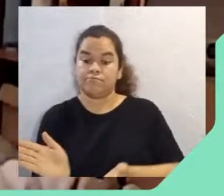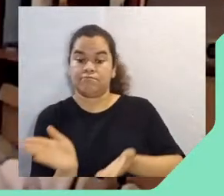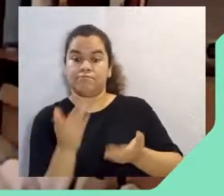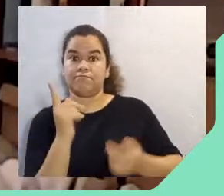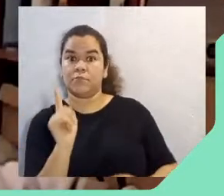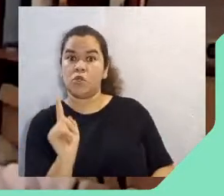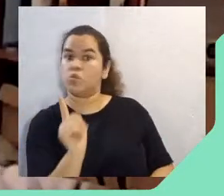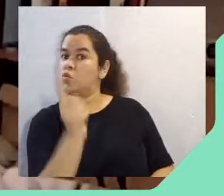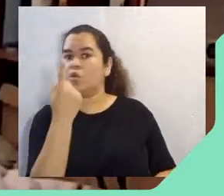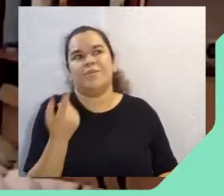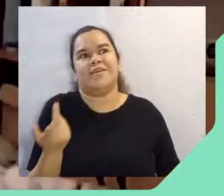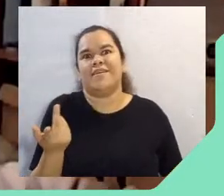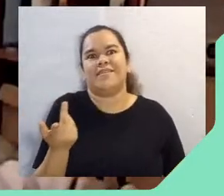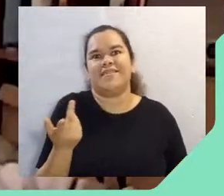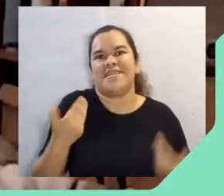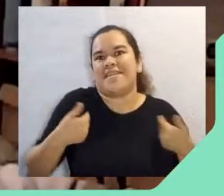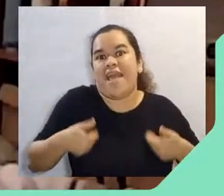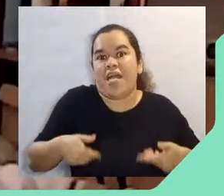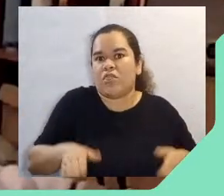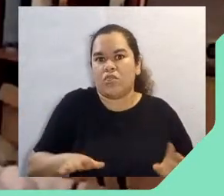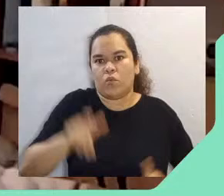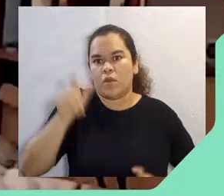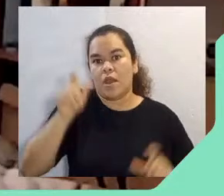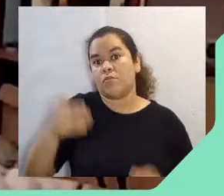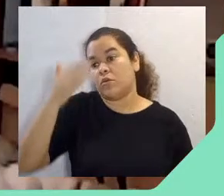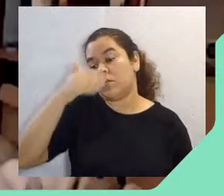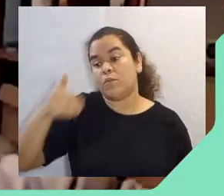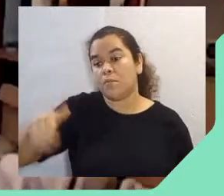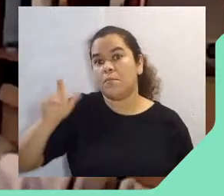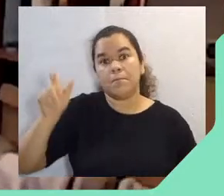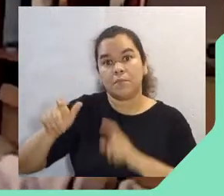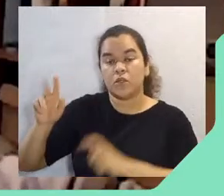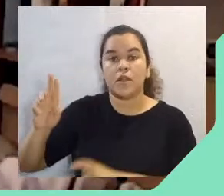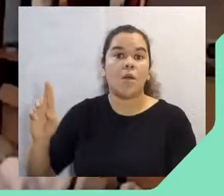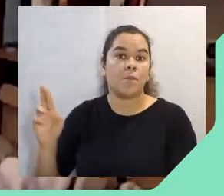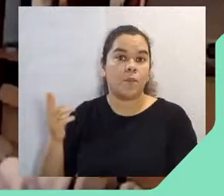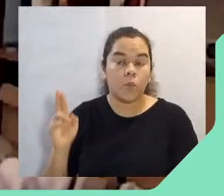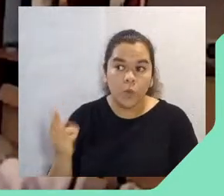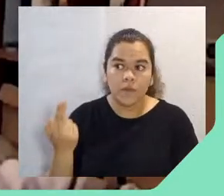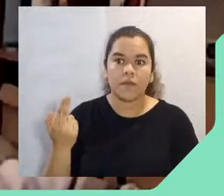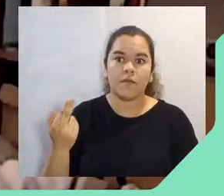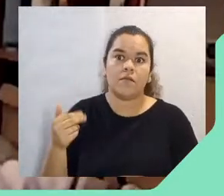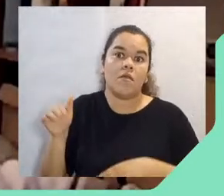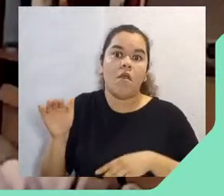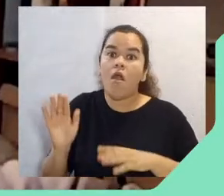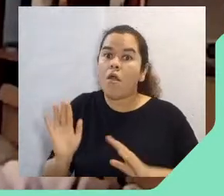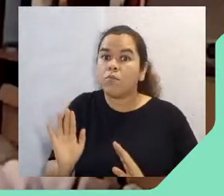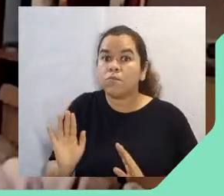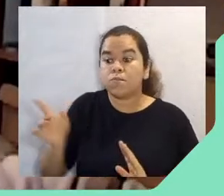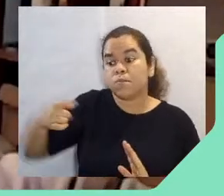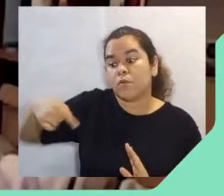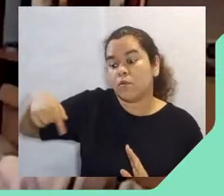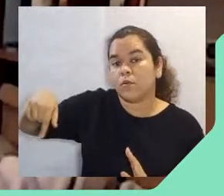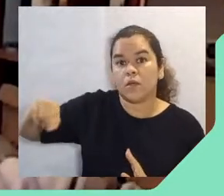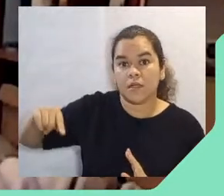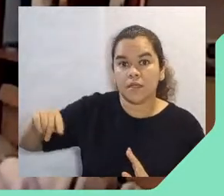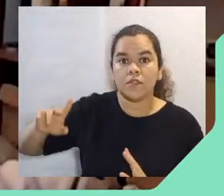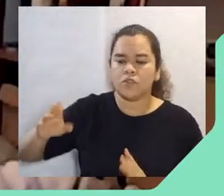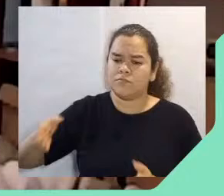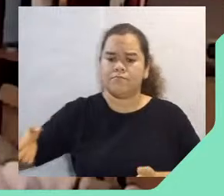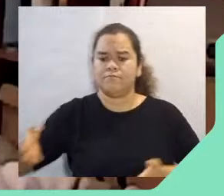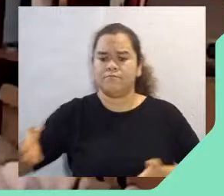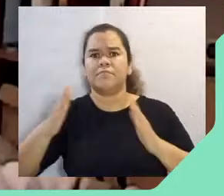ley natural, porque ya no van a estar más entre nosotros, o porque van a tomar la decisión de forzarlos a